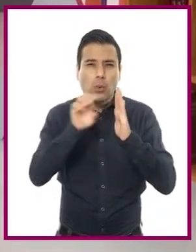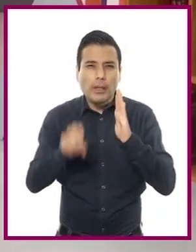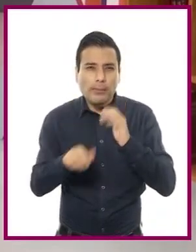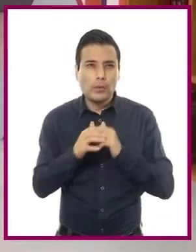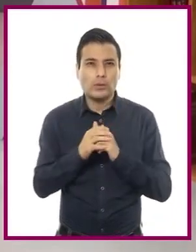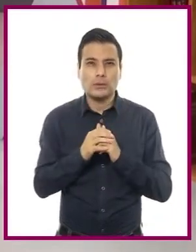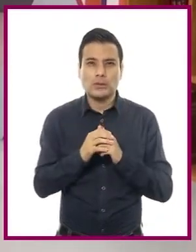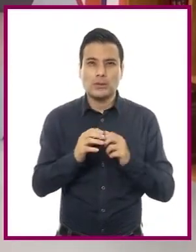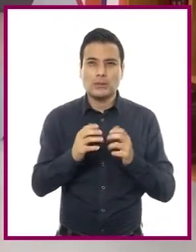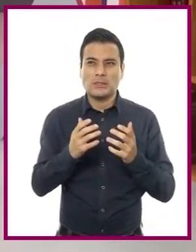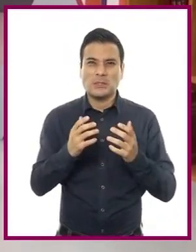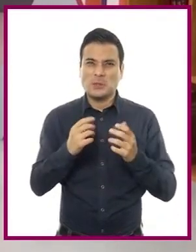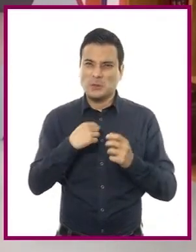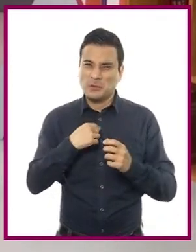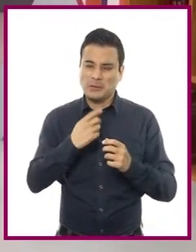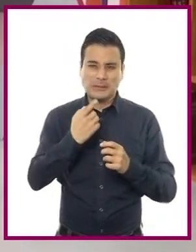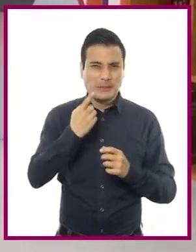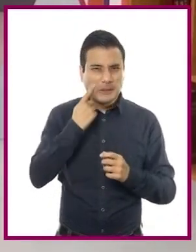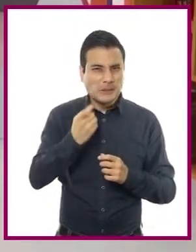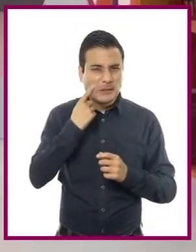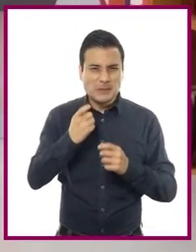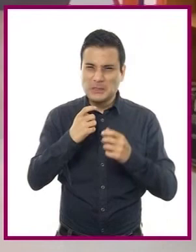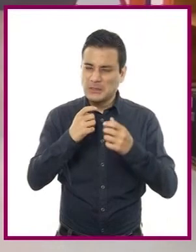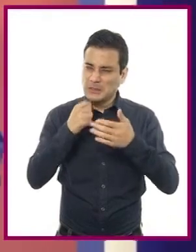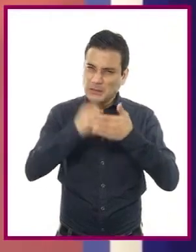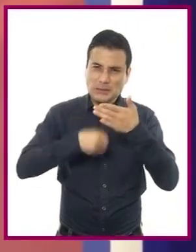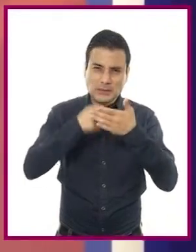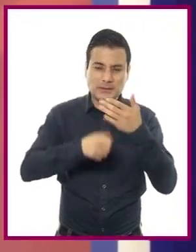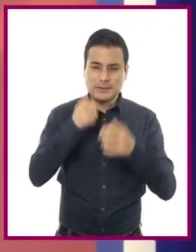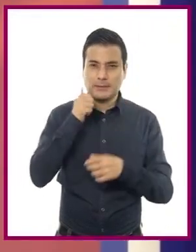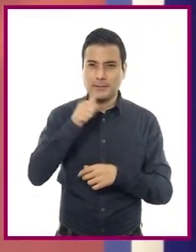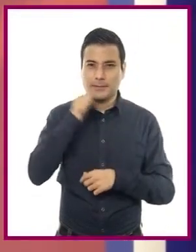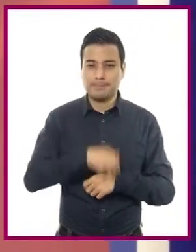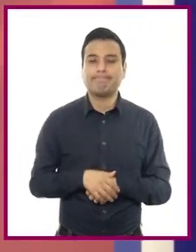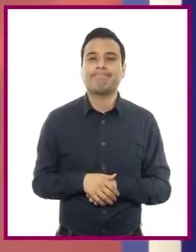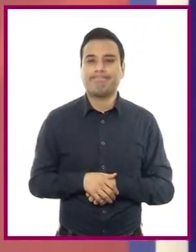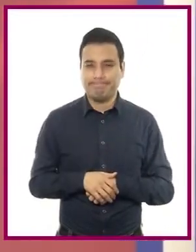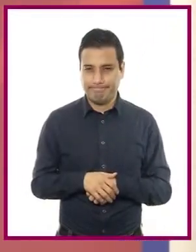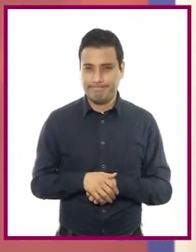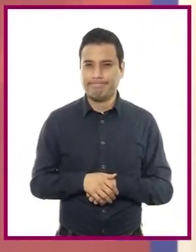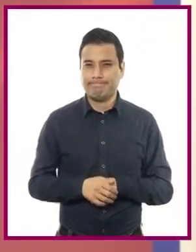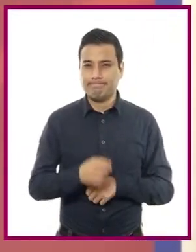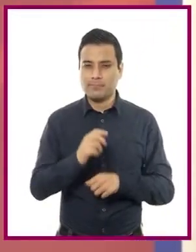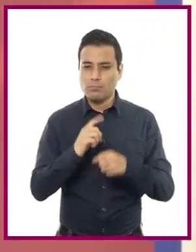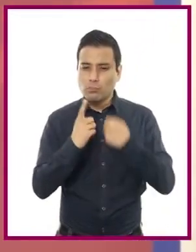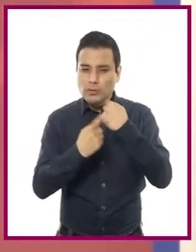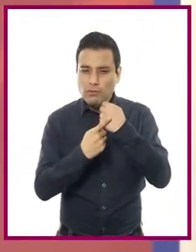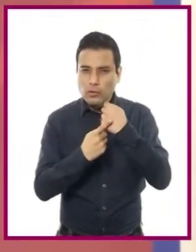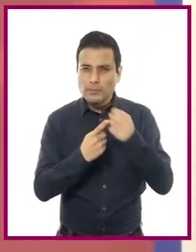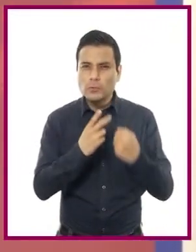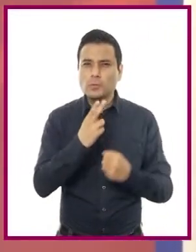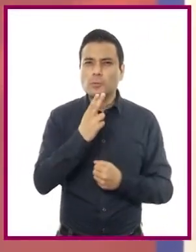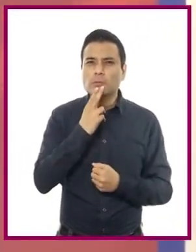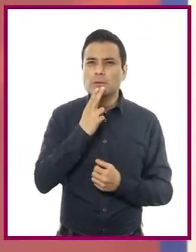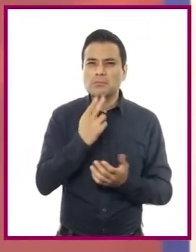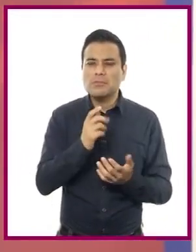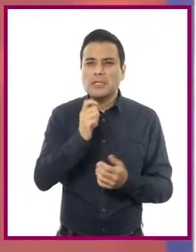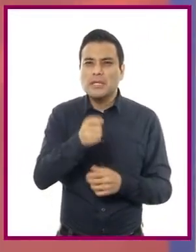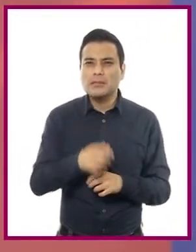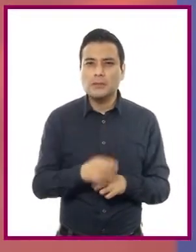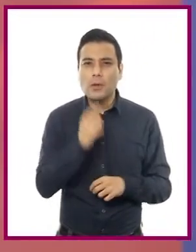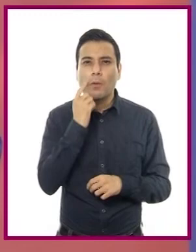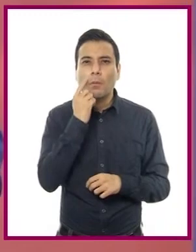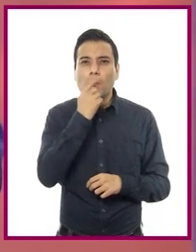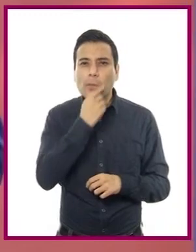lo ameriten. Muy bien. La figura retórica que el poeta usa al decir tu boca no se